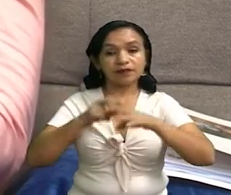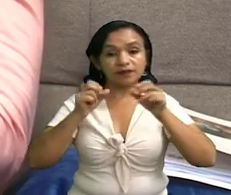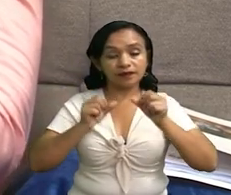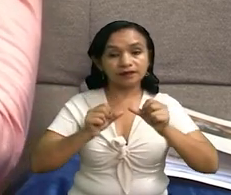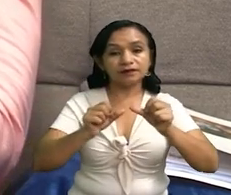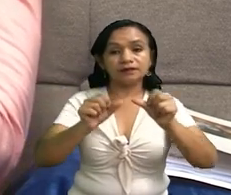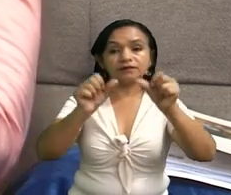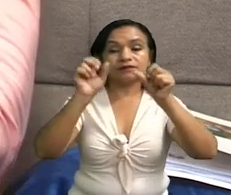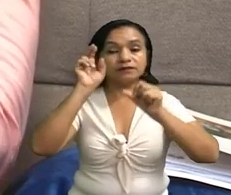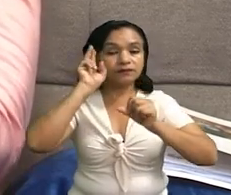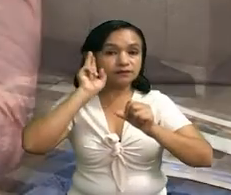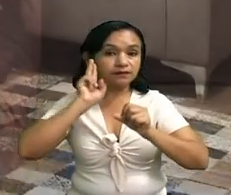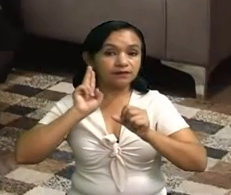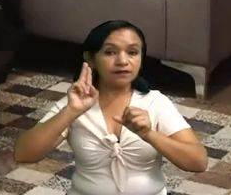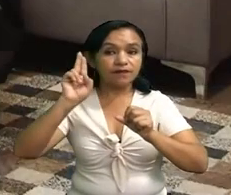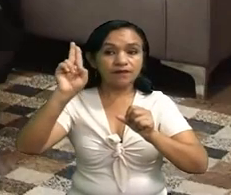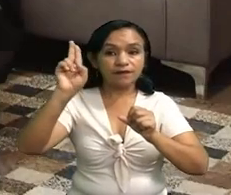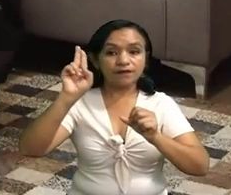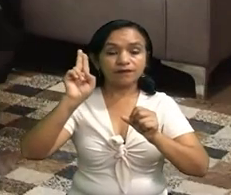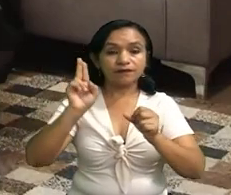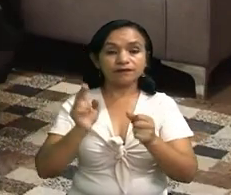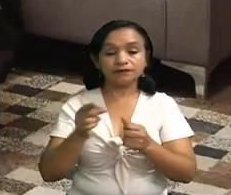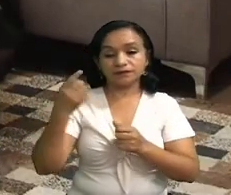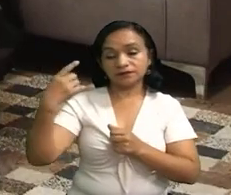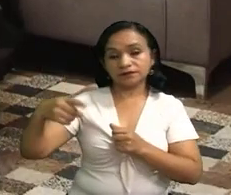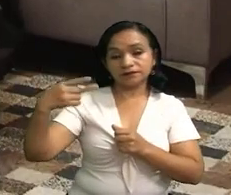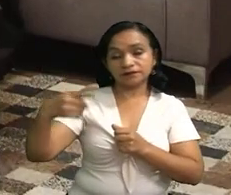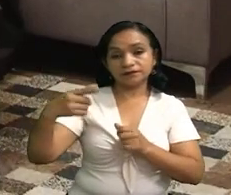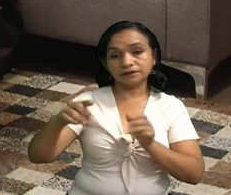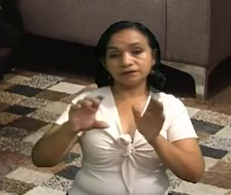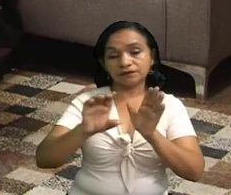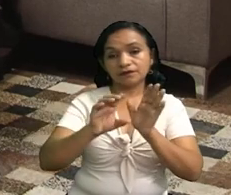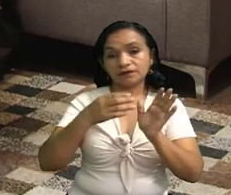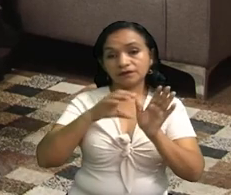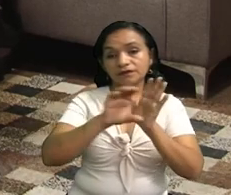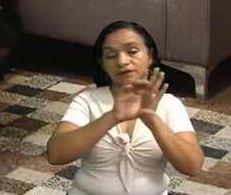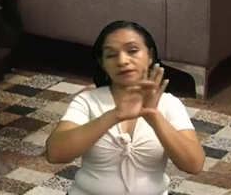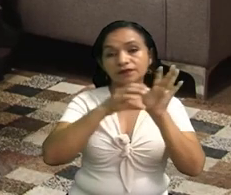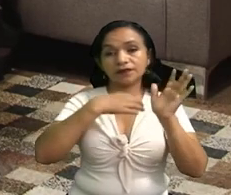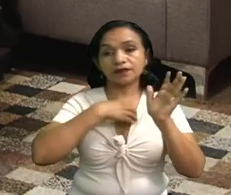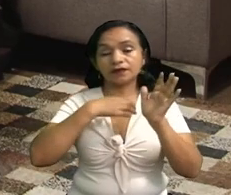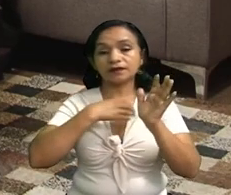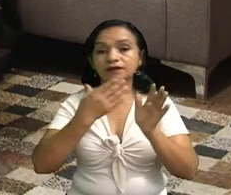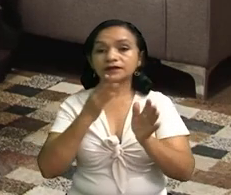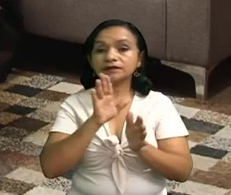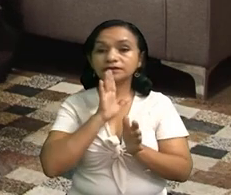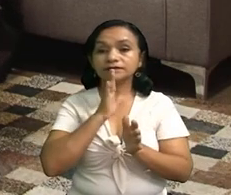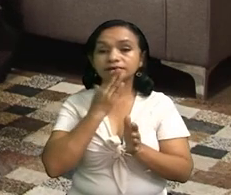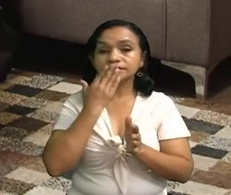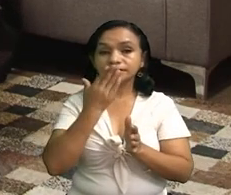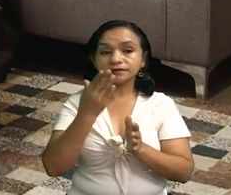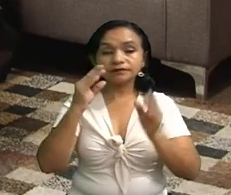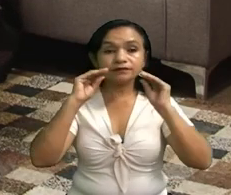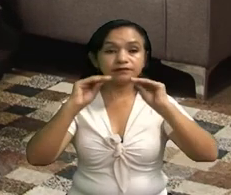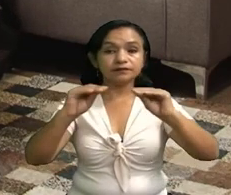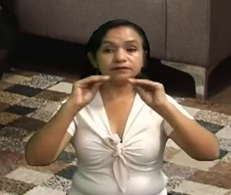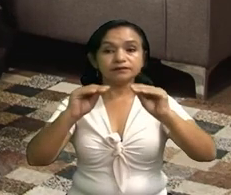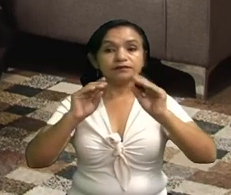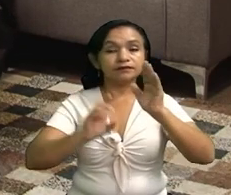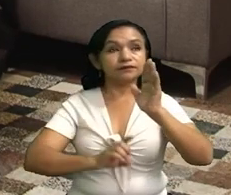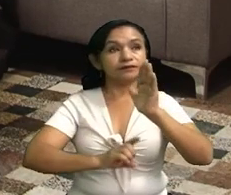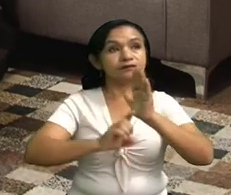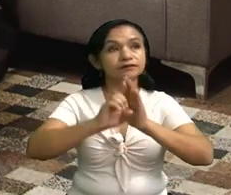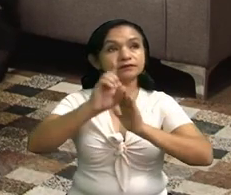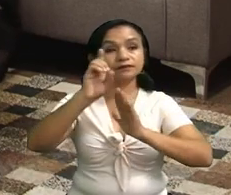con las universidades, respetando ese derecho constitucional, y eso es lo que nos permite a nosotros hablar de calidad. En armonía con los procesos de desarrollo.